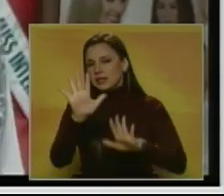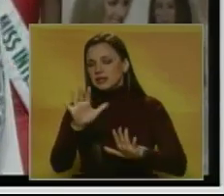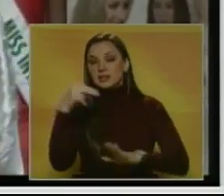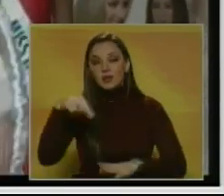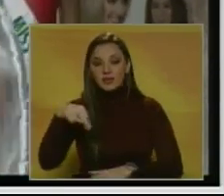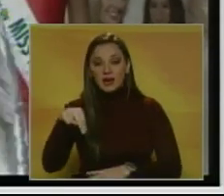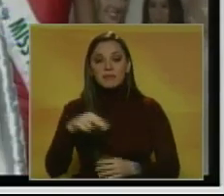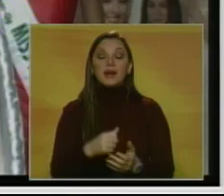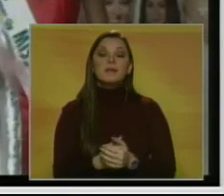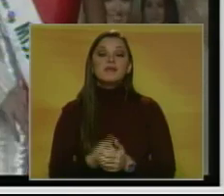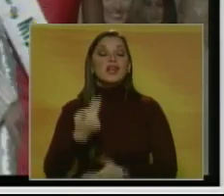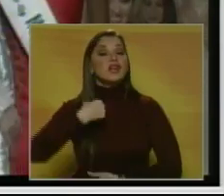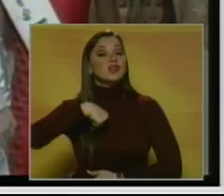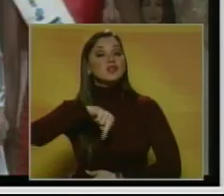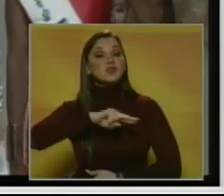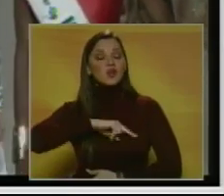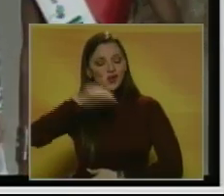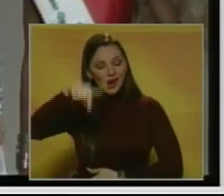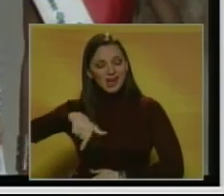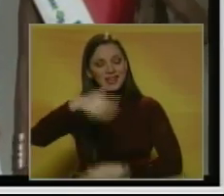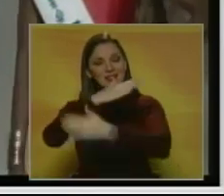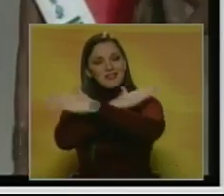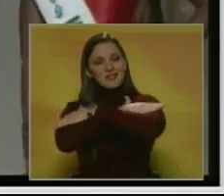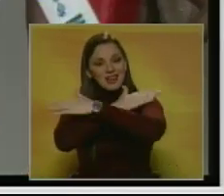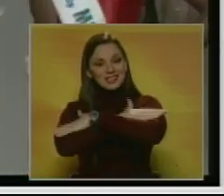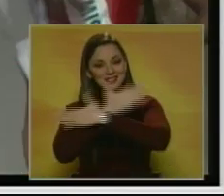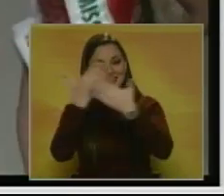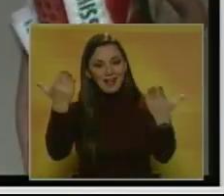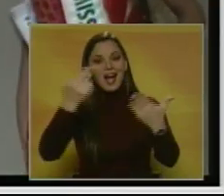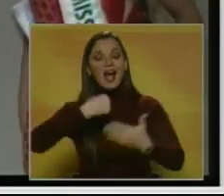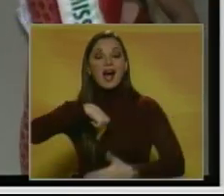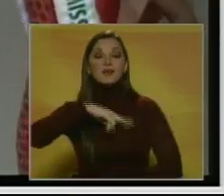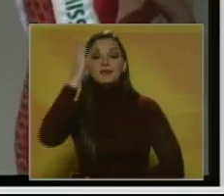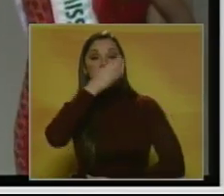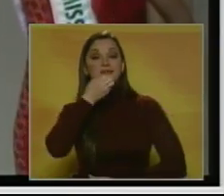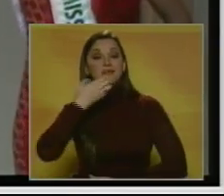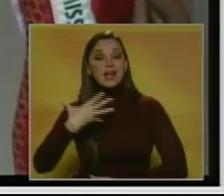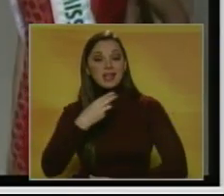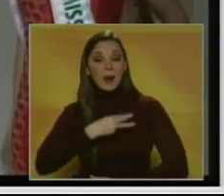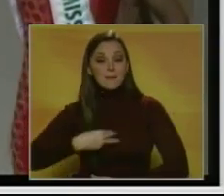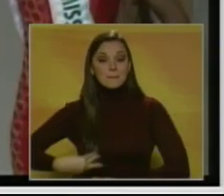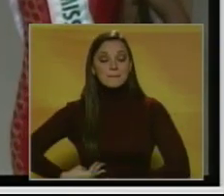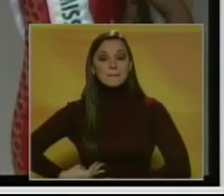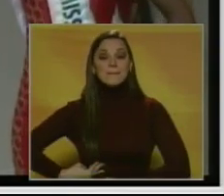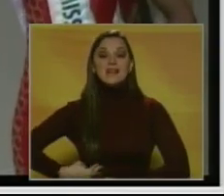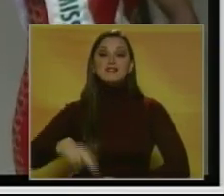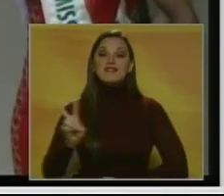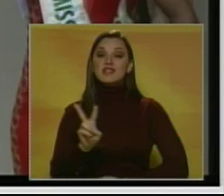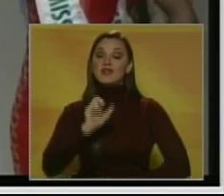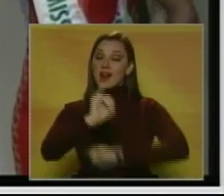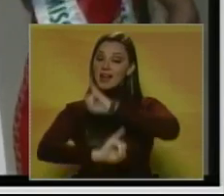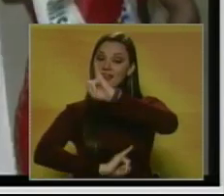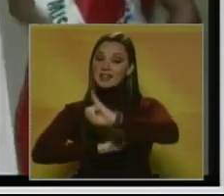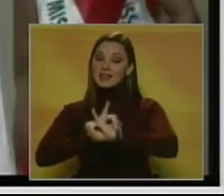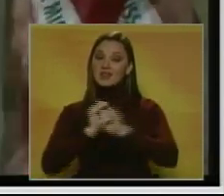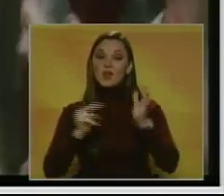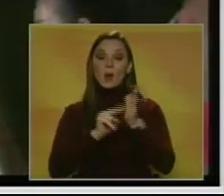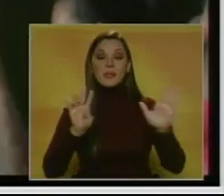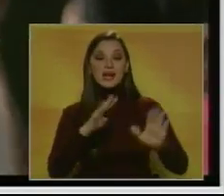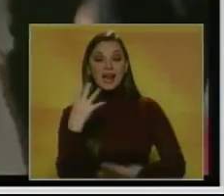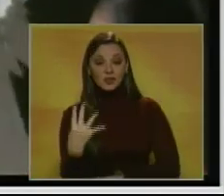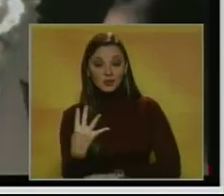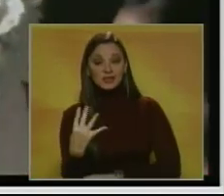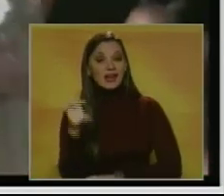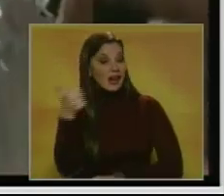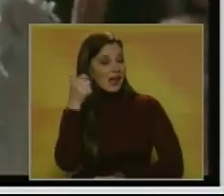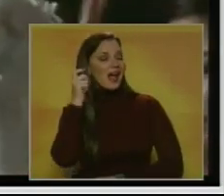acá nosotros le enviamos muchas felicidades a nuestra hermosa Miss Venezuela Internacional 2014, Edimar